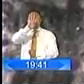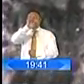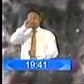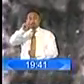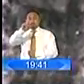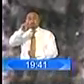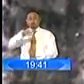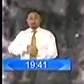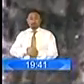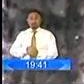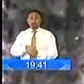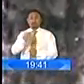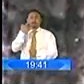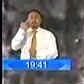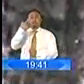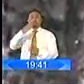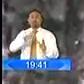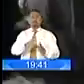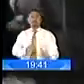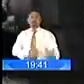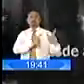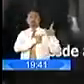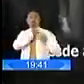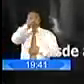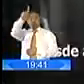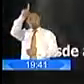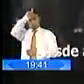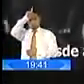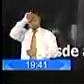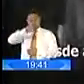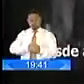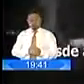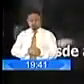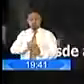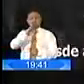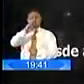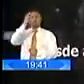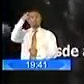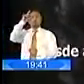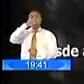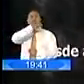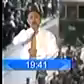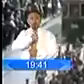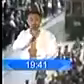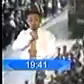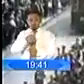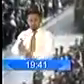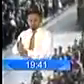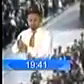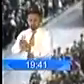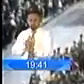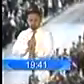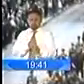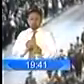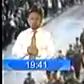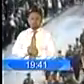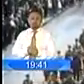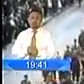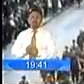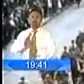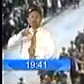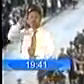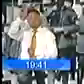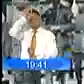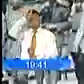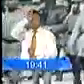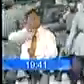nazi de llevar a la práctica el genocidio, es decir, el asesinato de alrededor de 6 millones de judíos. Los nazis que llegaron al poder en Alemania